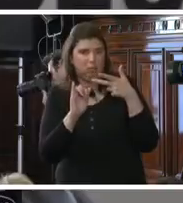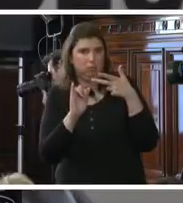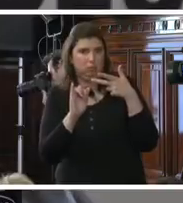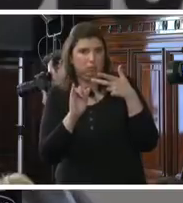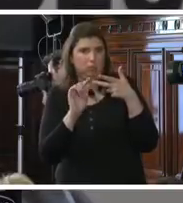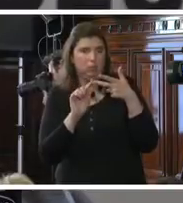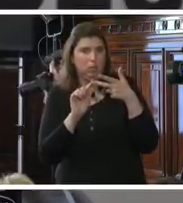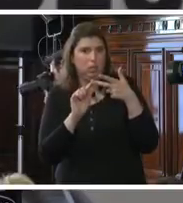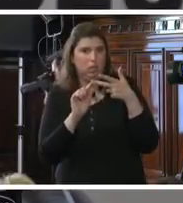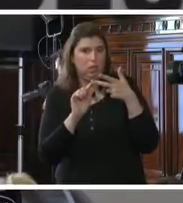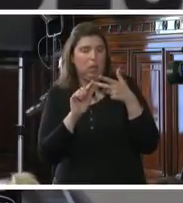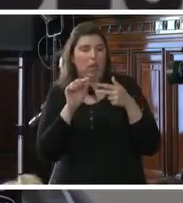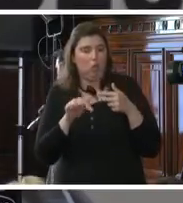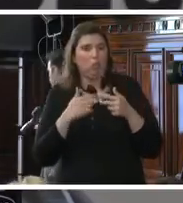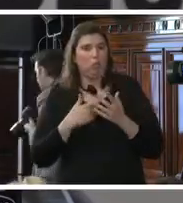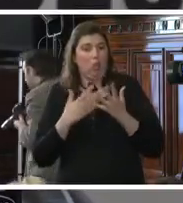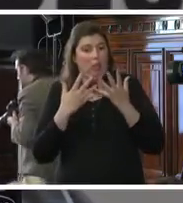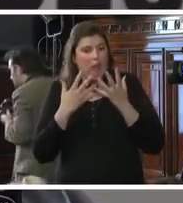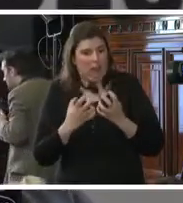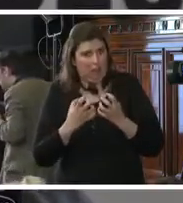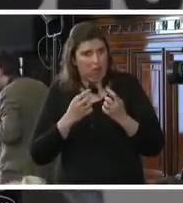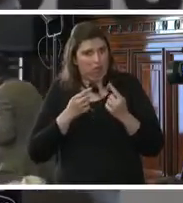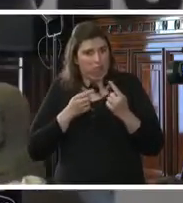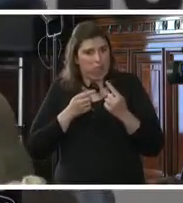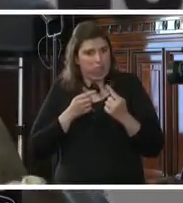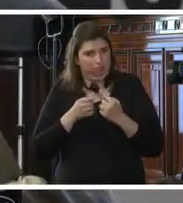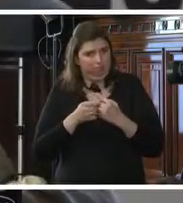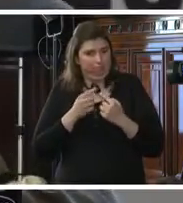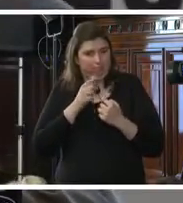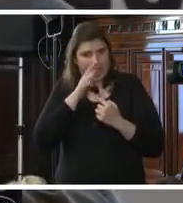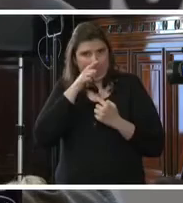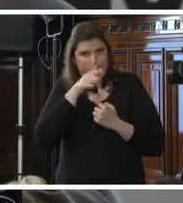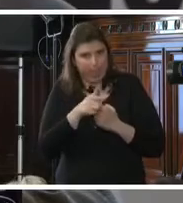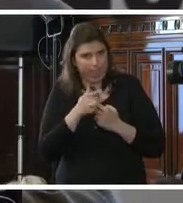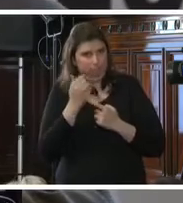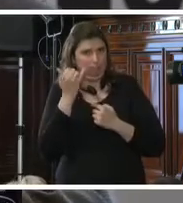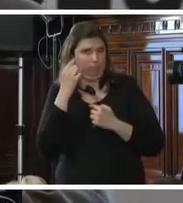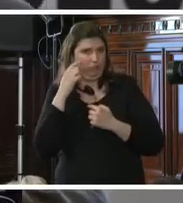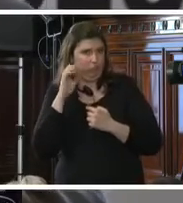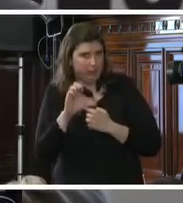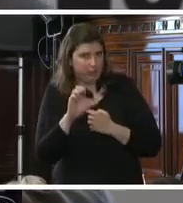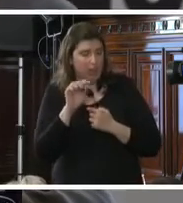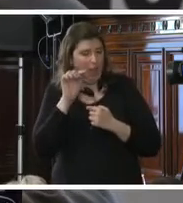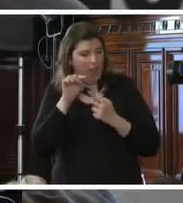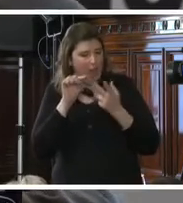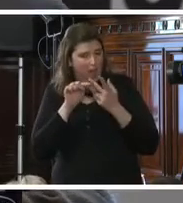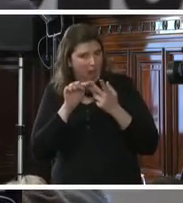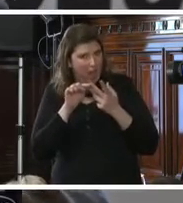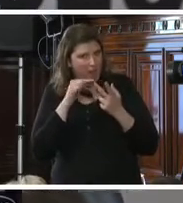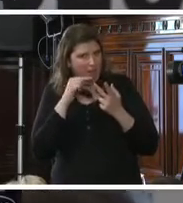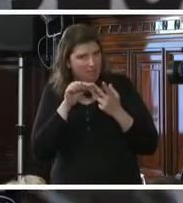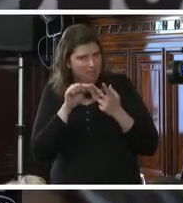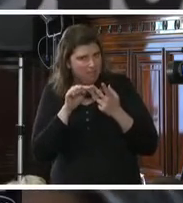la intencionalidad. Y ahí está todo lo de la perspectiva de género,